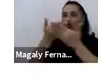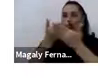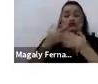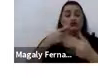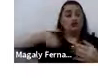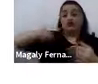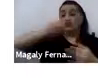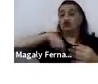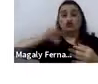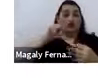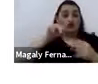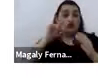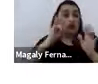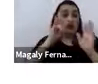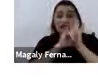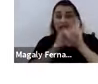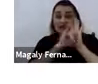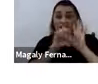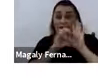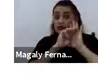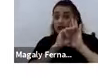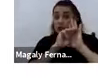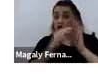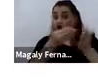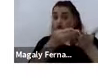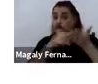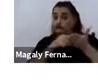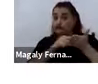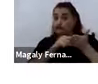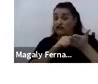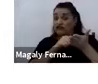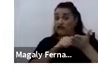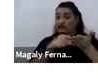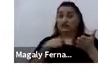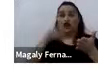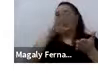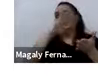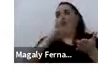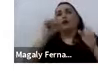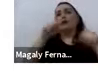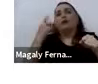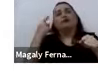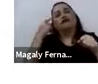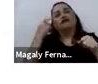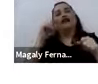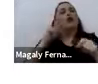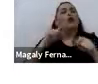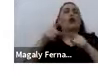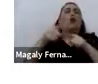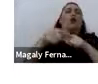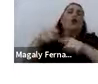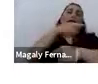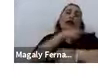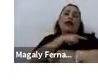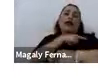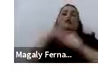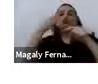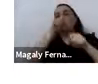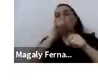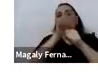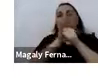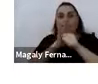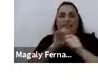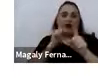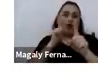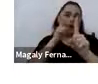no identificamos estos modelos de referencia, nunca podremos saber lo lejos que estamos de este objetivo. Y